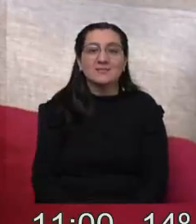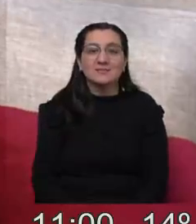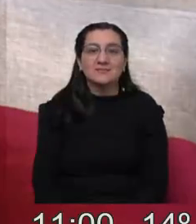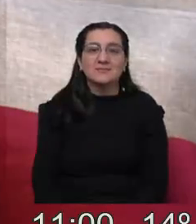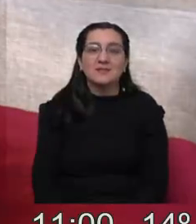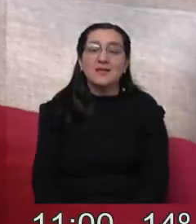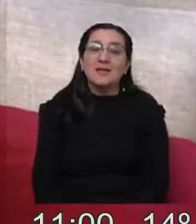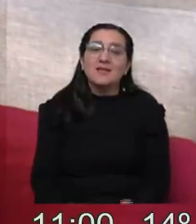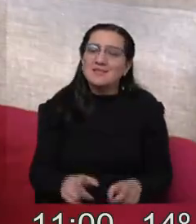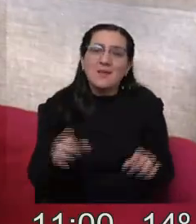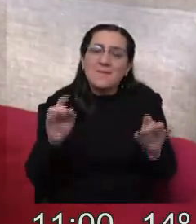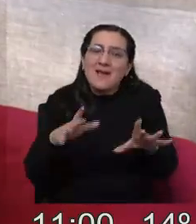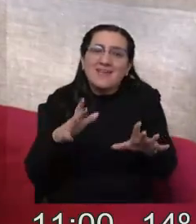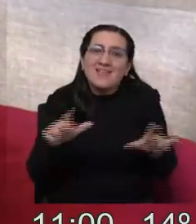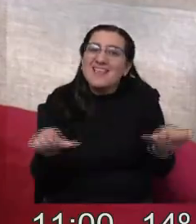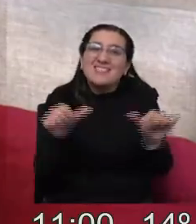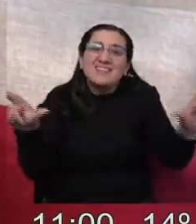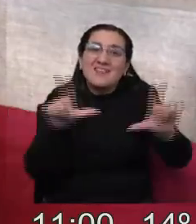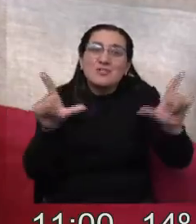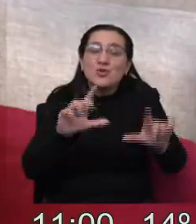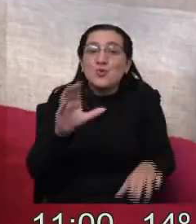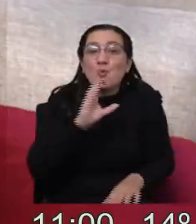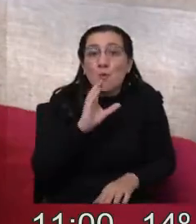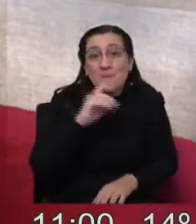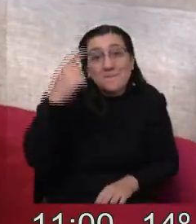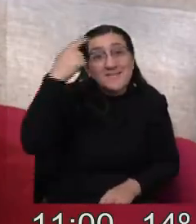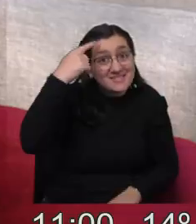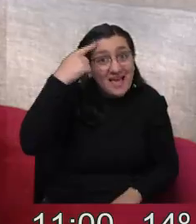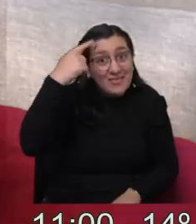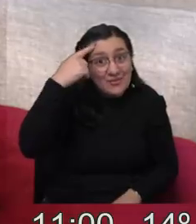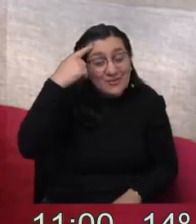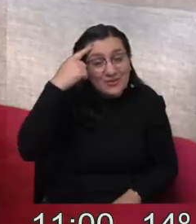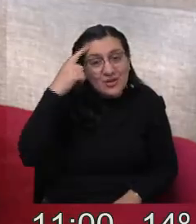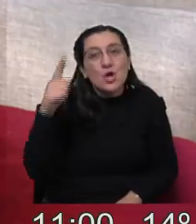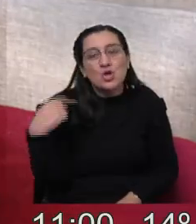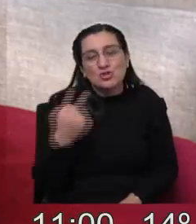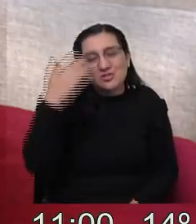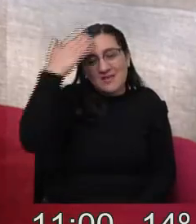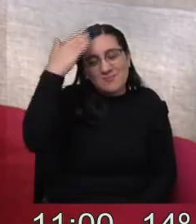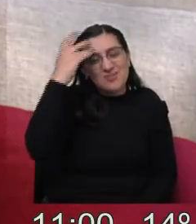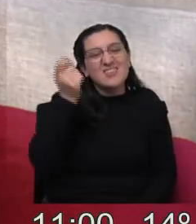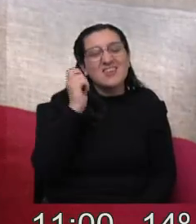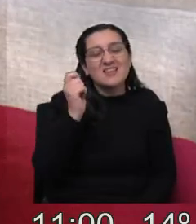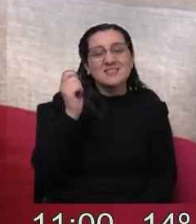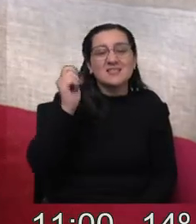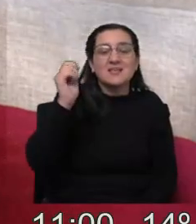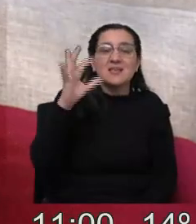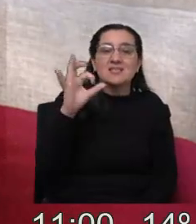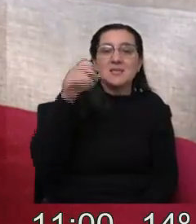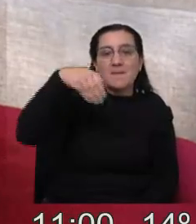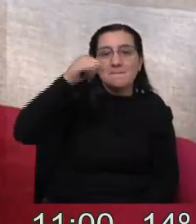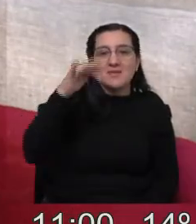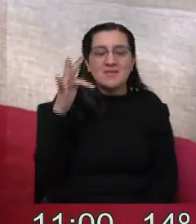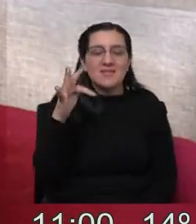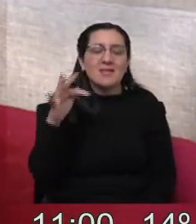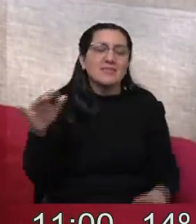Y esta magia de hacer televisión y hacer humor pensado, hacer humor, nosotros sabemos quién es Fernando Schmidt, es un genio del carnaval, la televisión, la